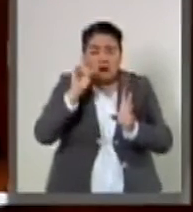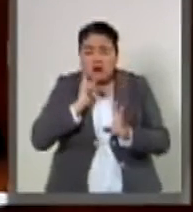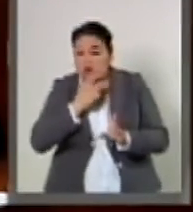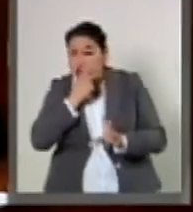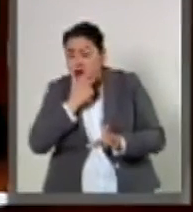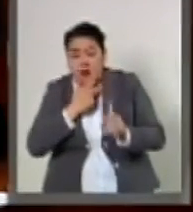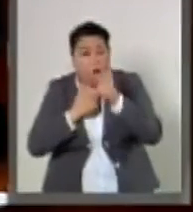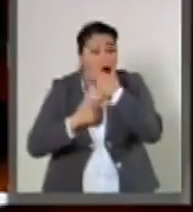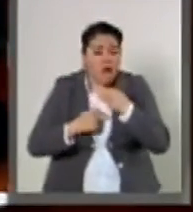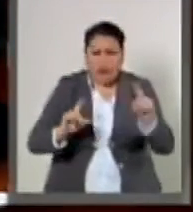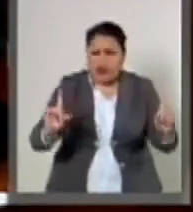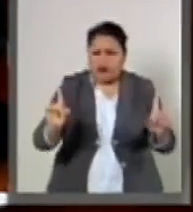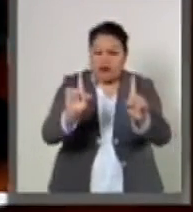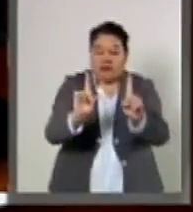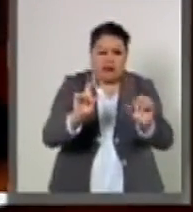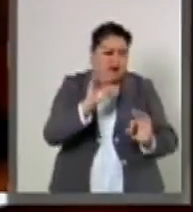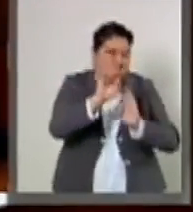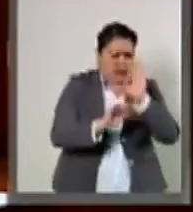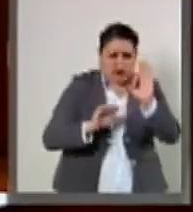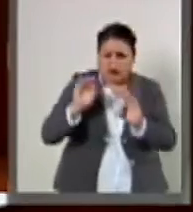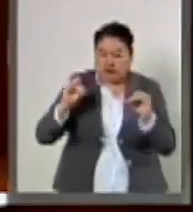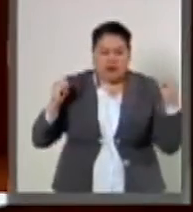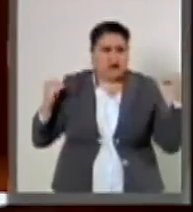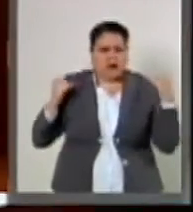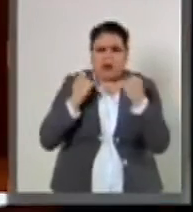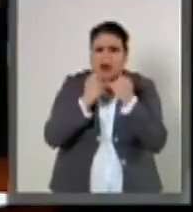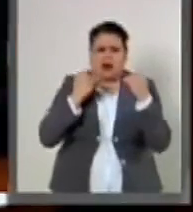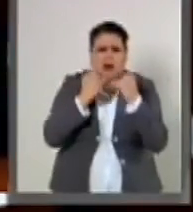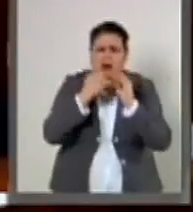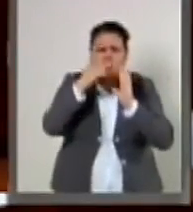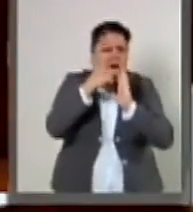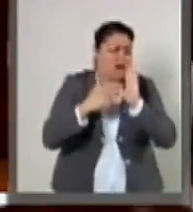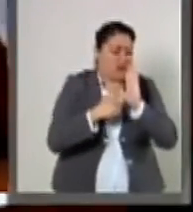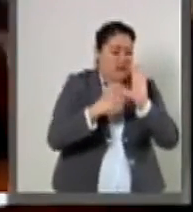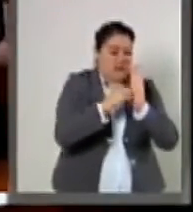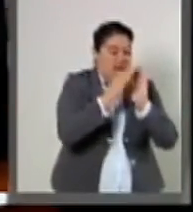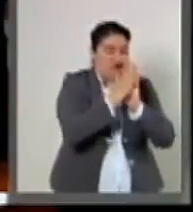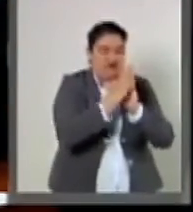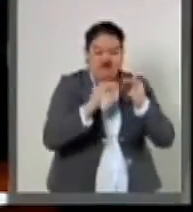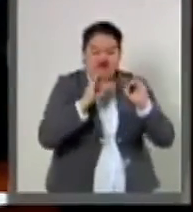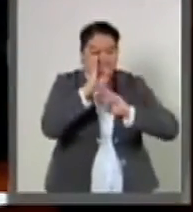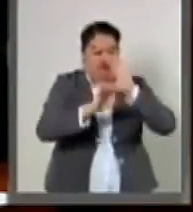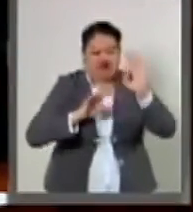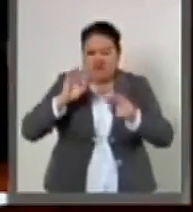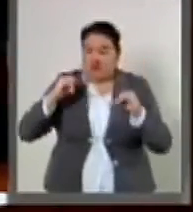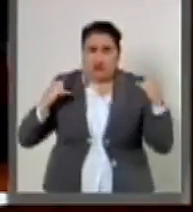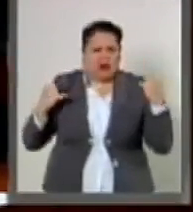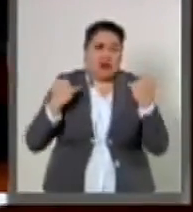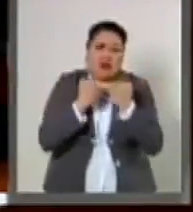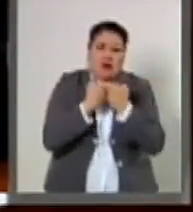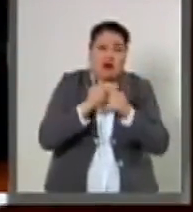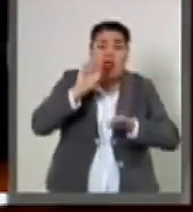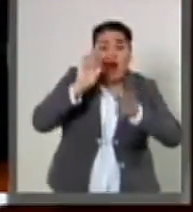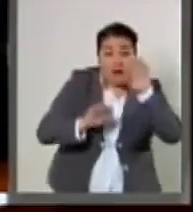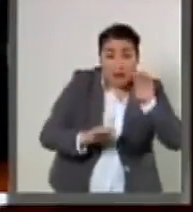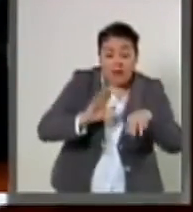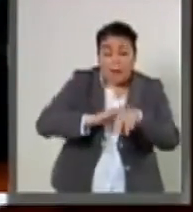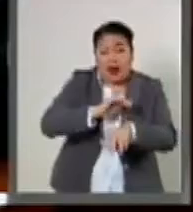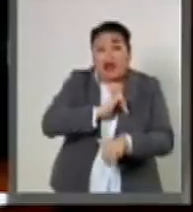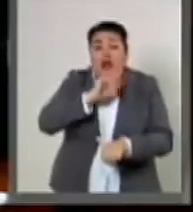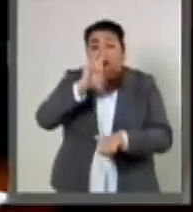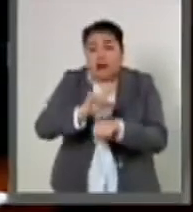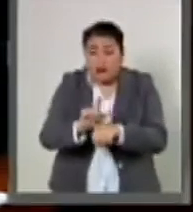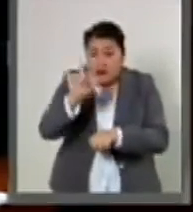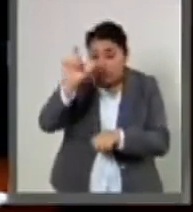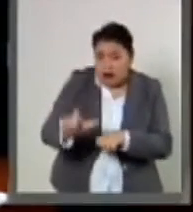sean tratadas de la misma manera, bajo reglas fijas, reconociendo que puede existir una distinción solo en